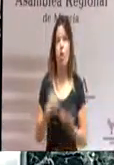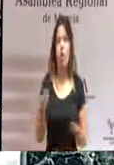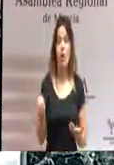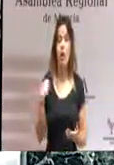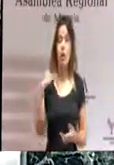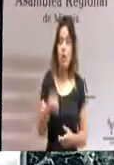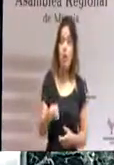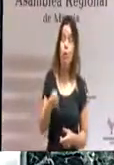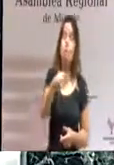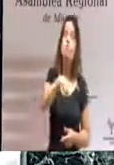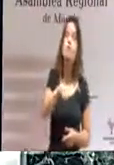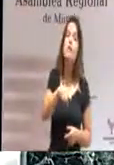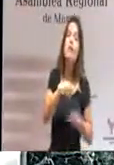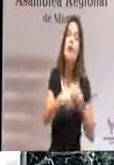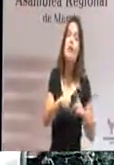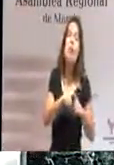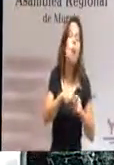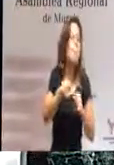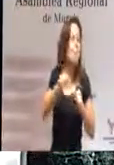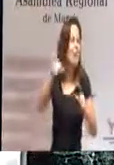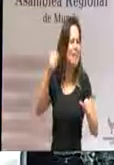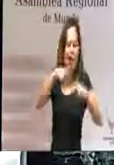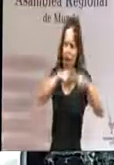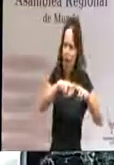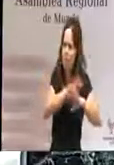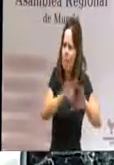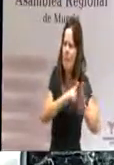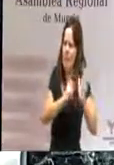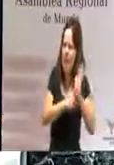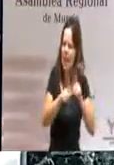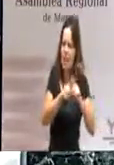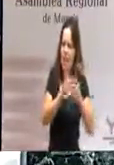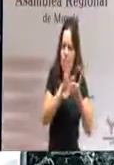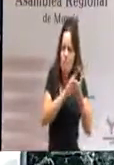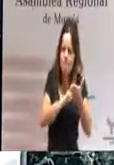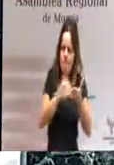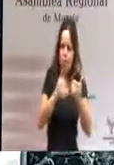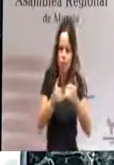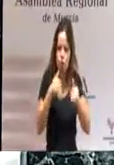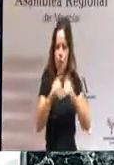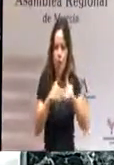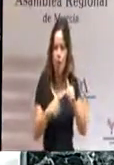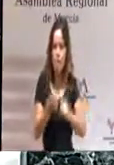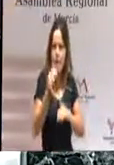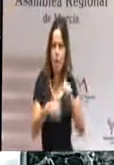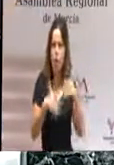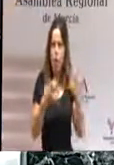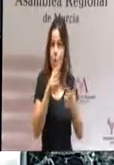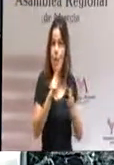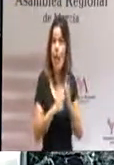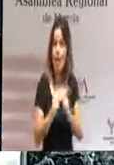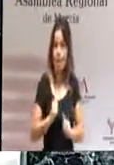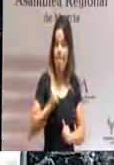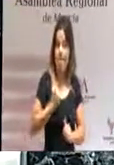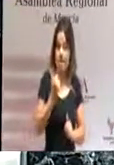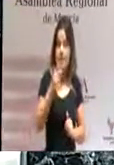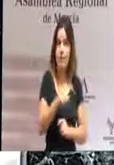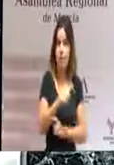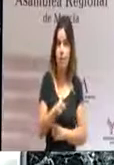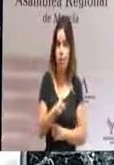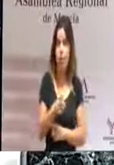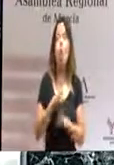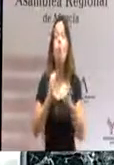que ustedes revisaban el pasado y legislaban con la calculadora electoral en la mano para ver qué ley les beneficiaba más, desde